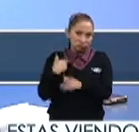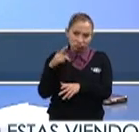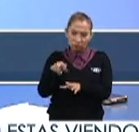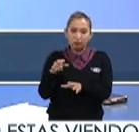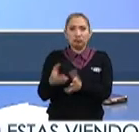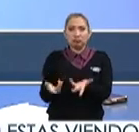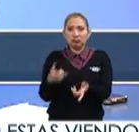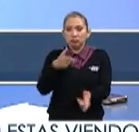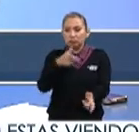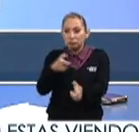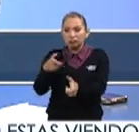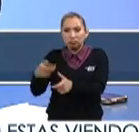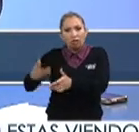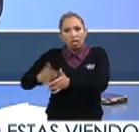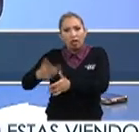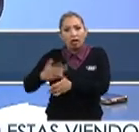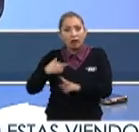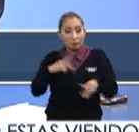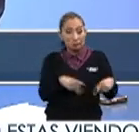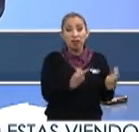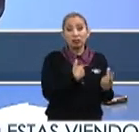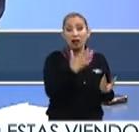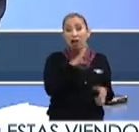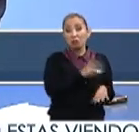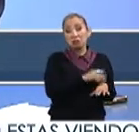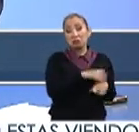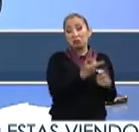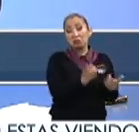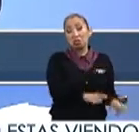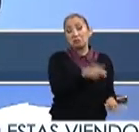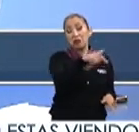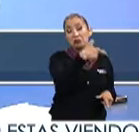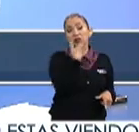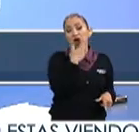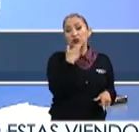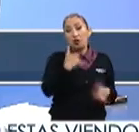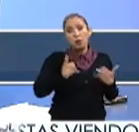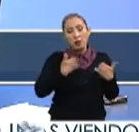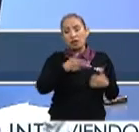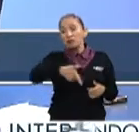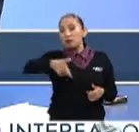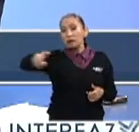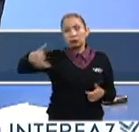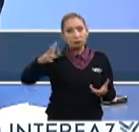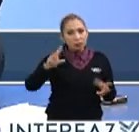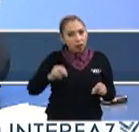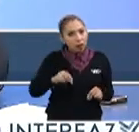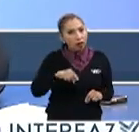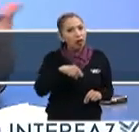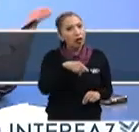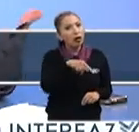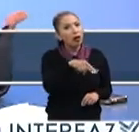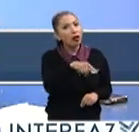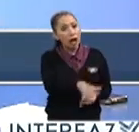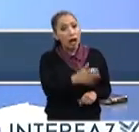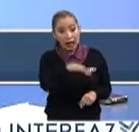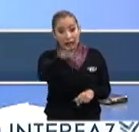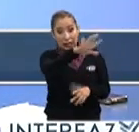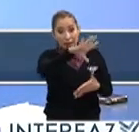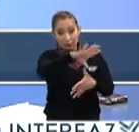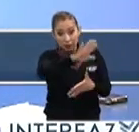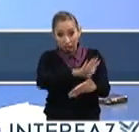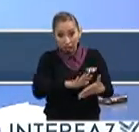forma sistemática, como es la venta legal, claro, ¿no? Hay este uso en jóvenes, pero no, resulta que al menos en el